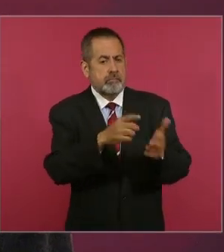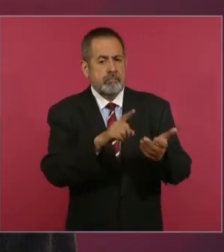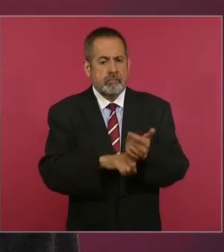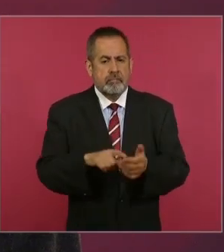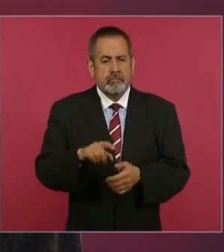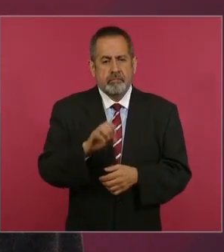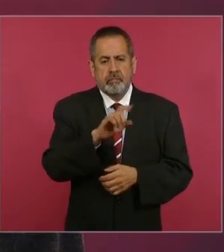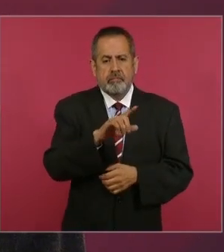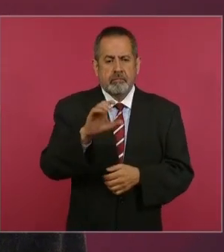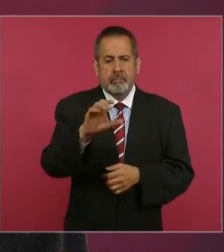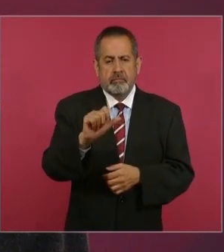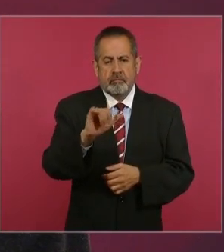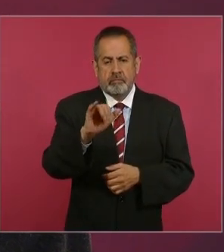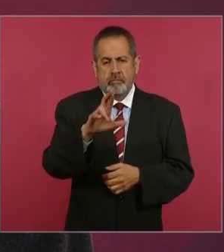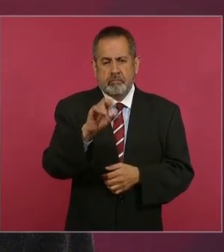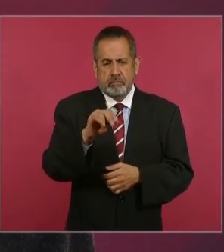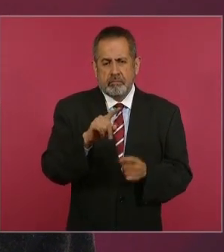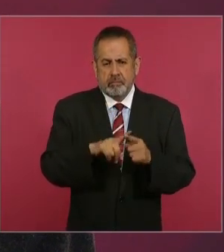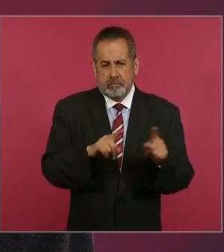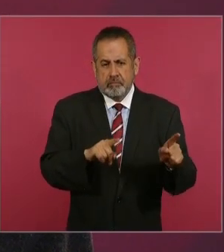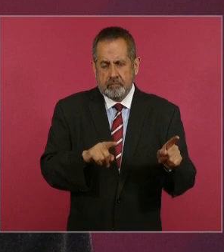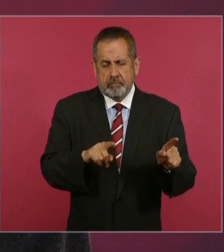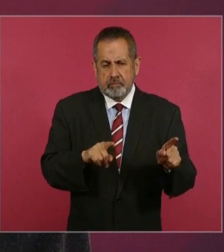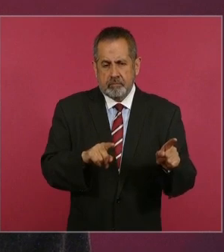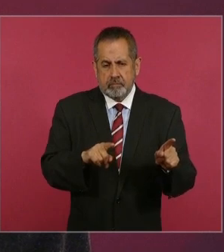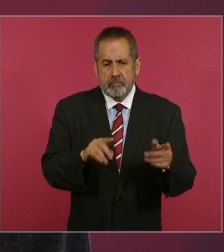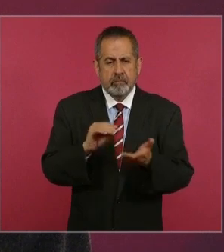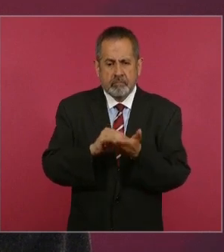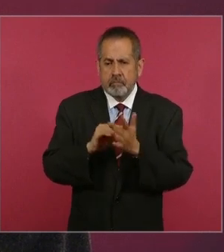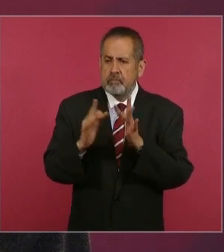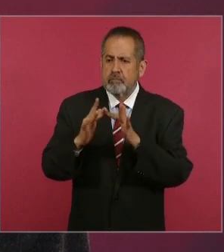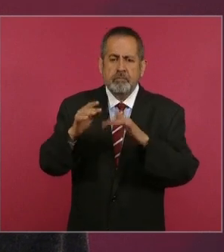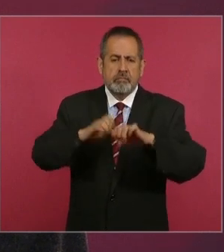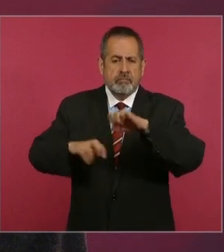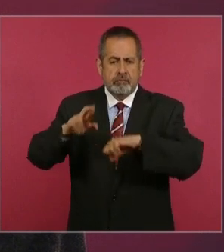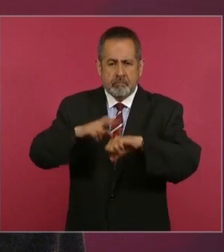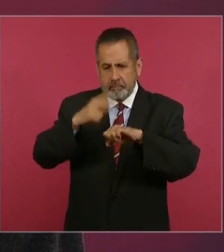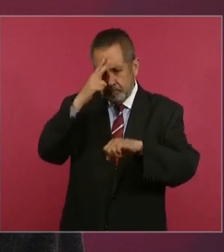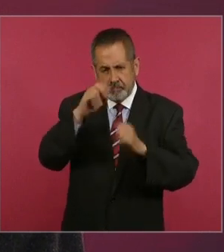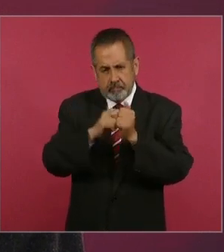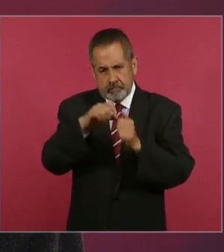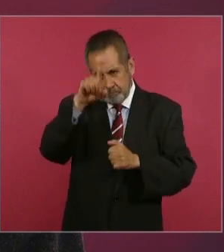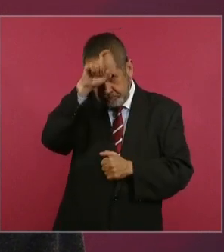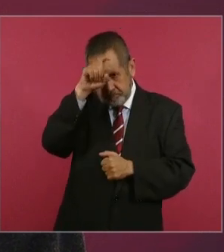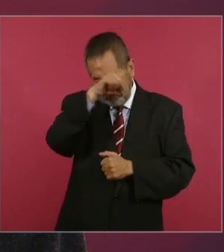Cairo seguimos al pendiente con el embajador de México en